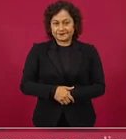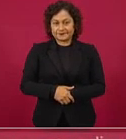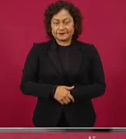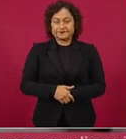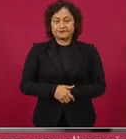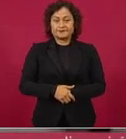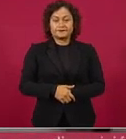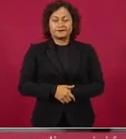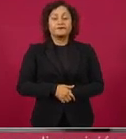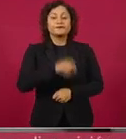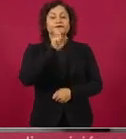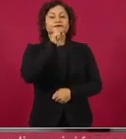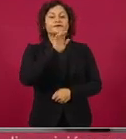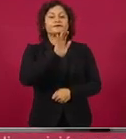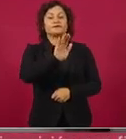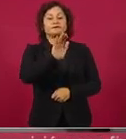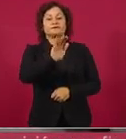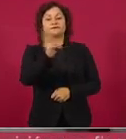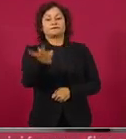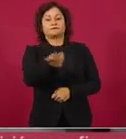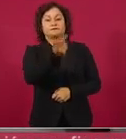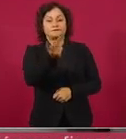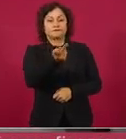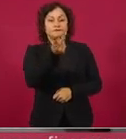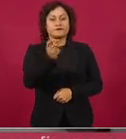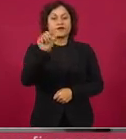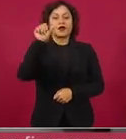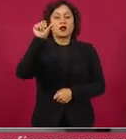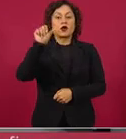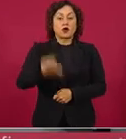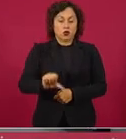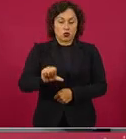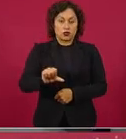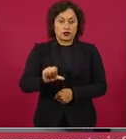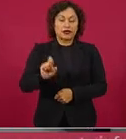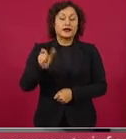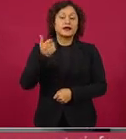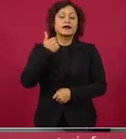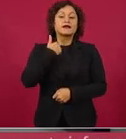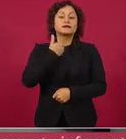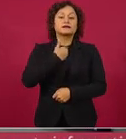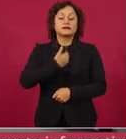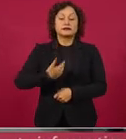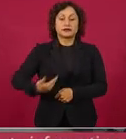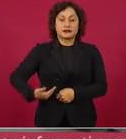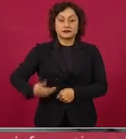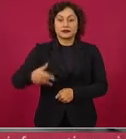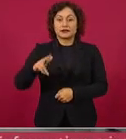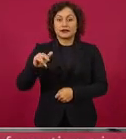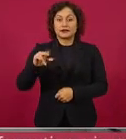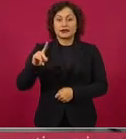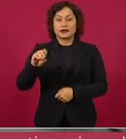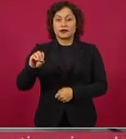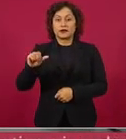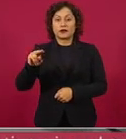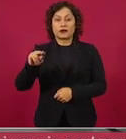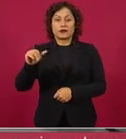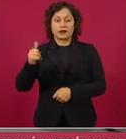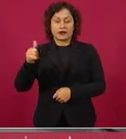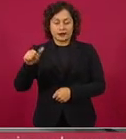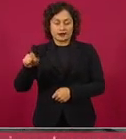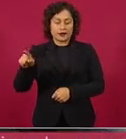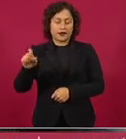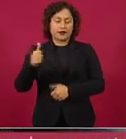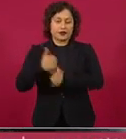Y nada más preguntarle qué espera de la audiencia de hoy del ex candidato presidencial Ricardo Anaya, que está citado por el caso Odebrecht y también por